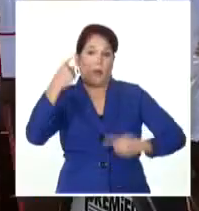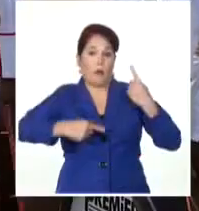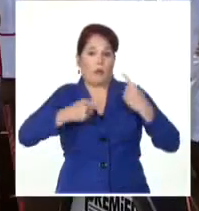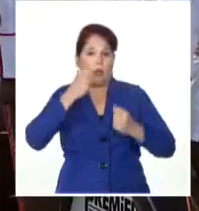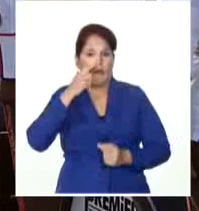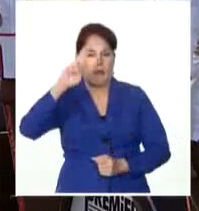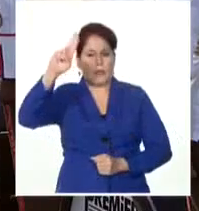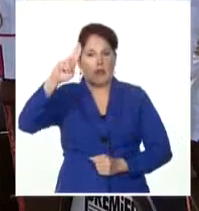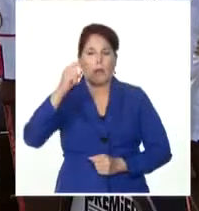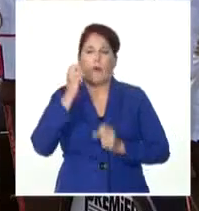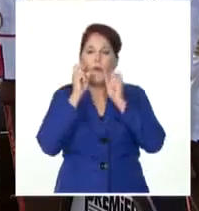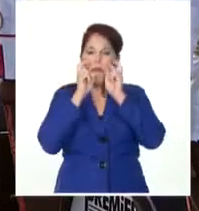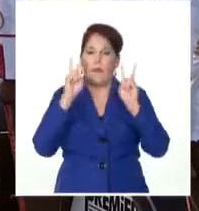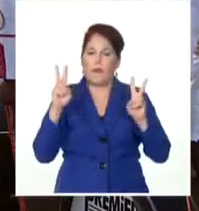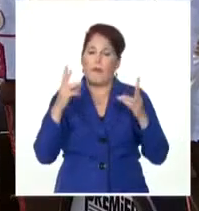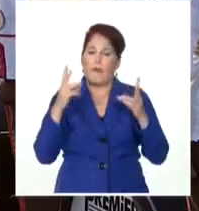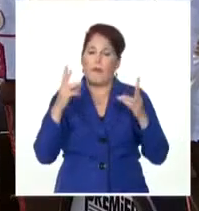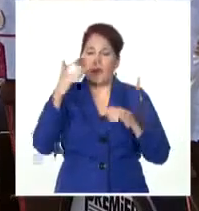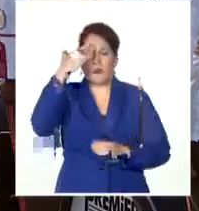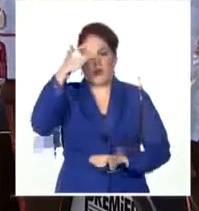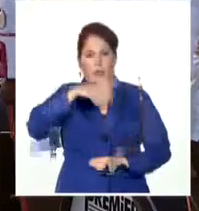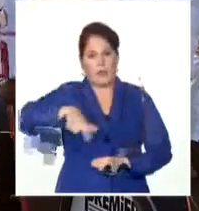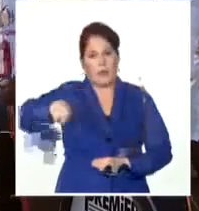fascismo! ¡Viva! Muchas gracias.